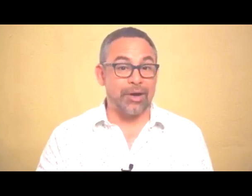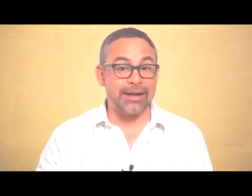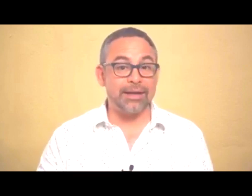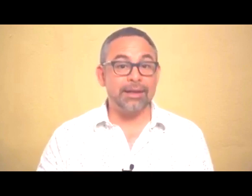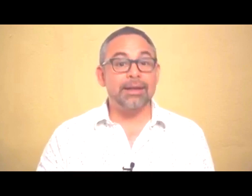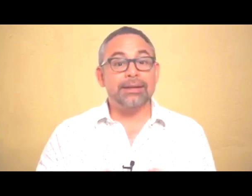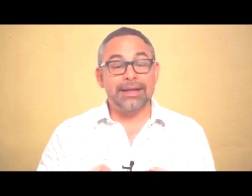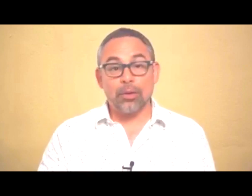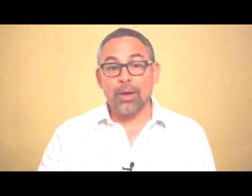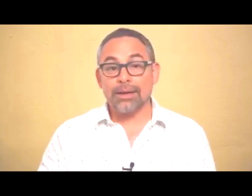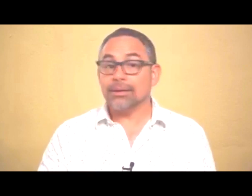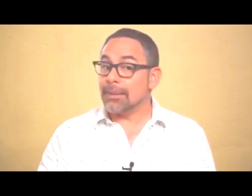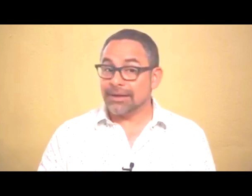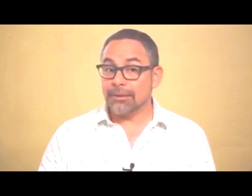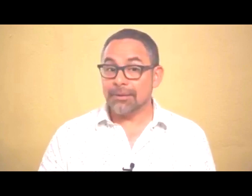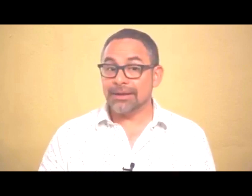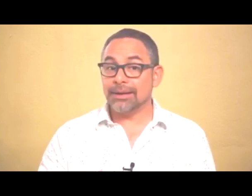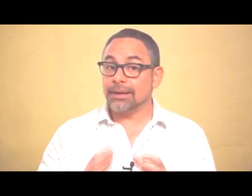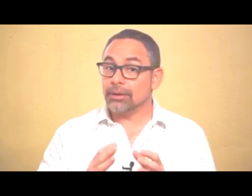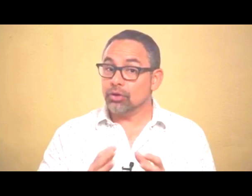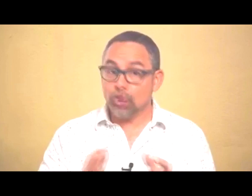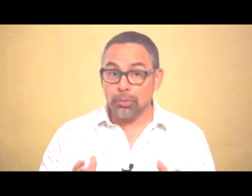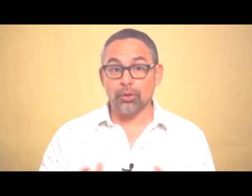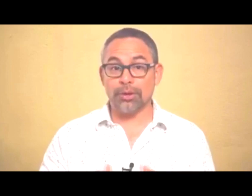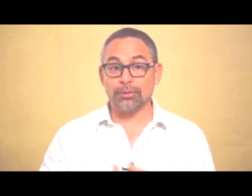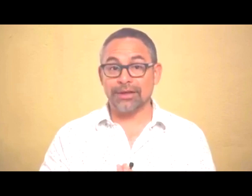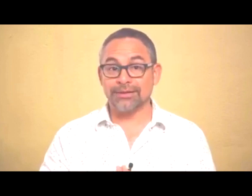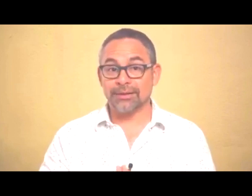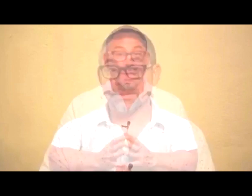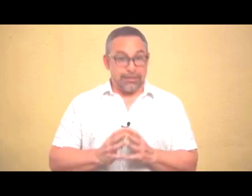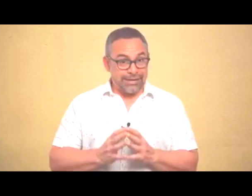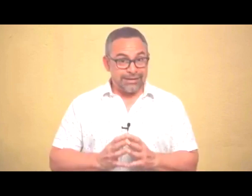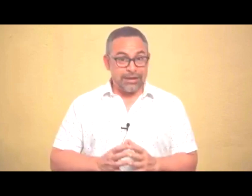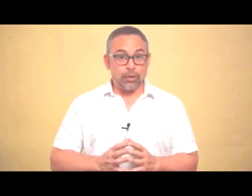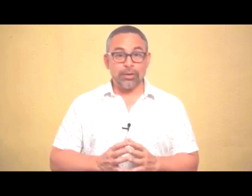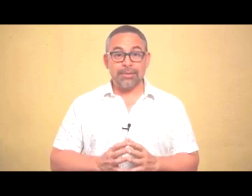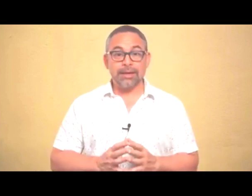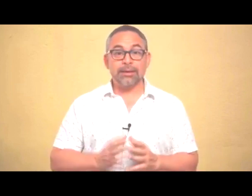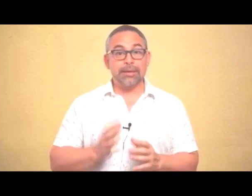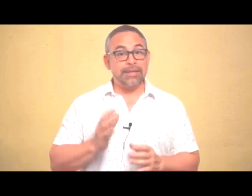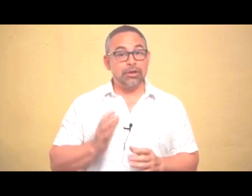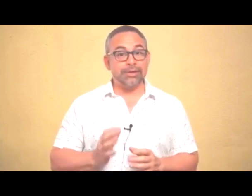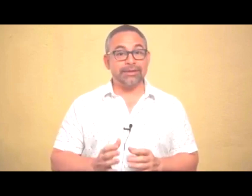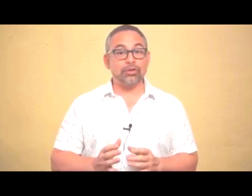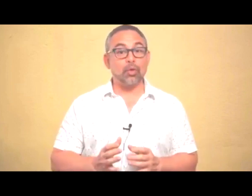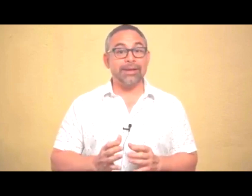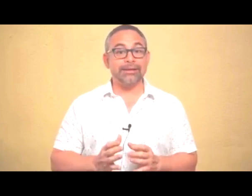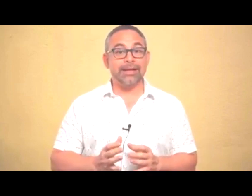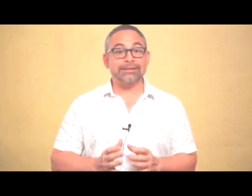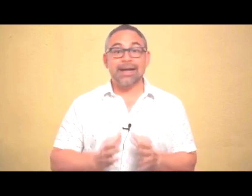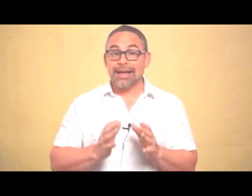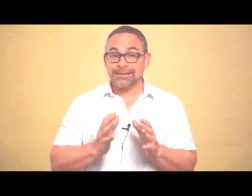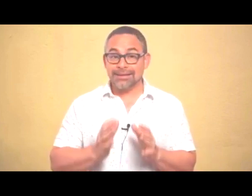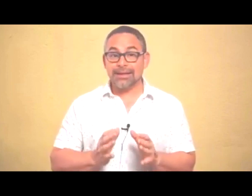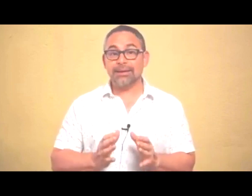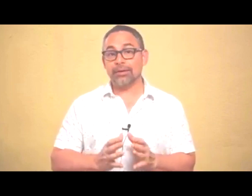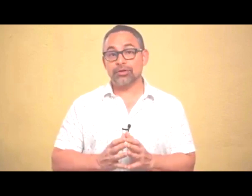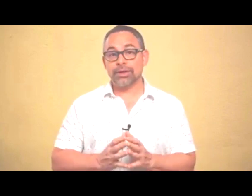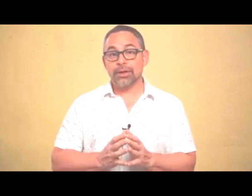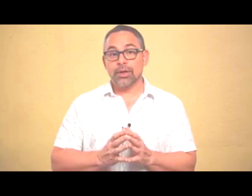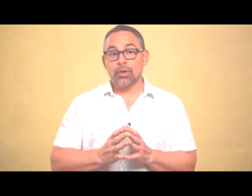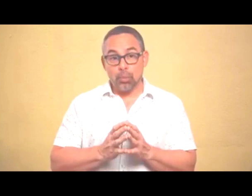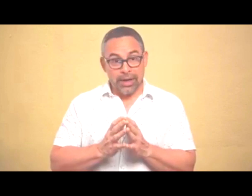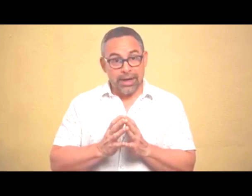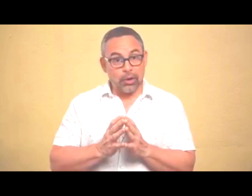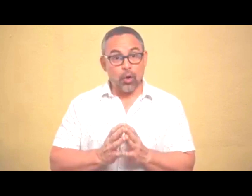fuerte hemorragia de la cual lamentablemente no pudo reponerse. El 25 de abril de 1943, a las 10 de la